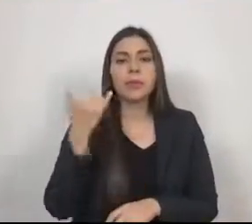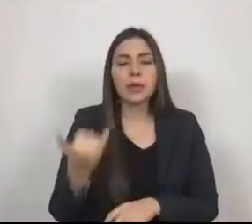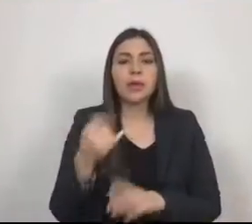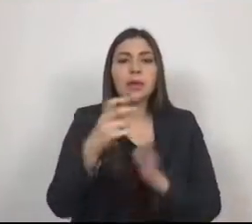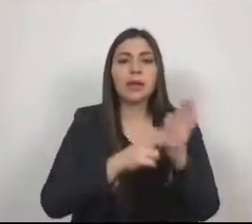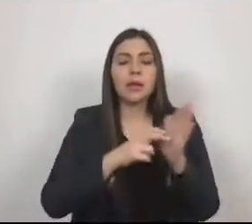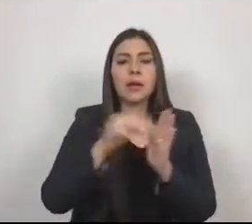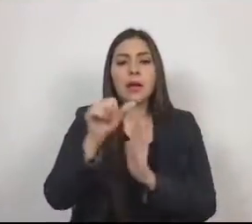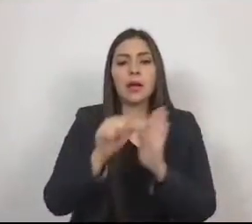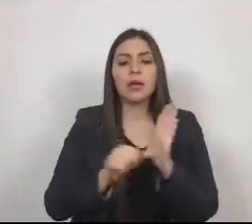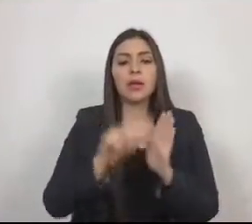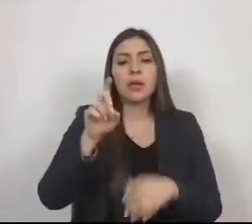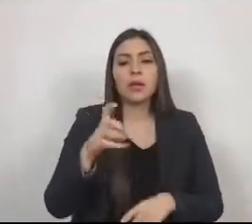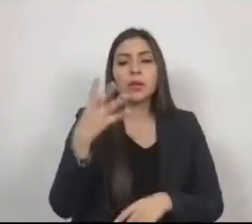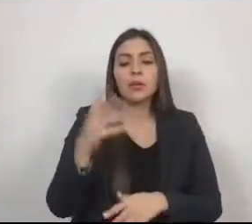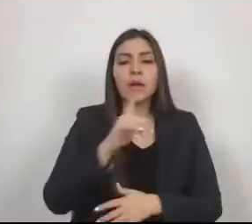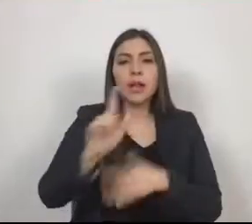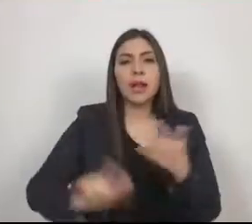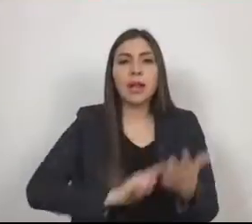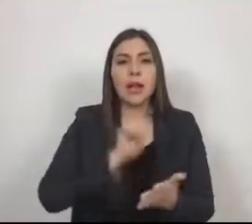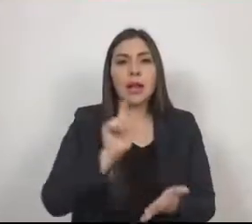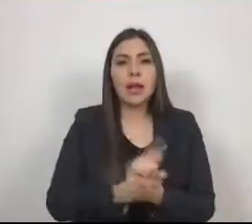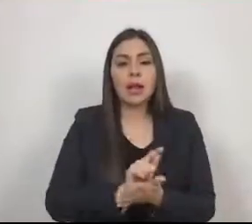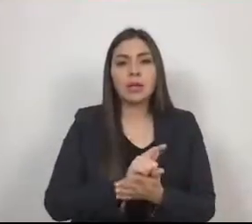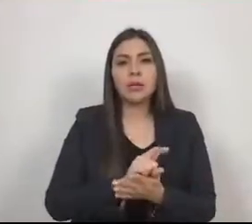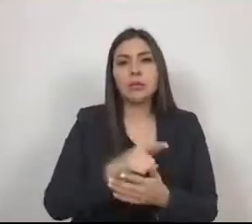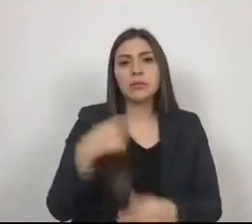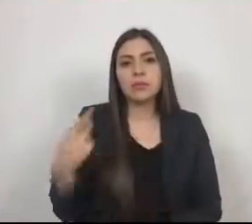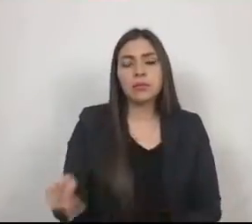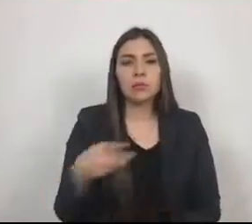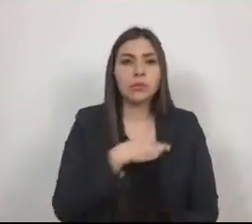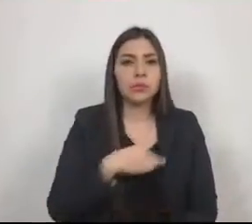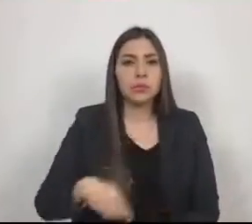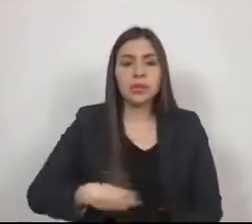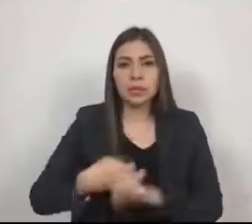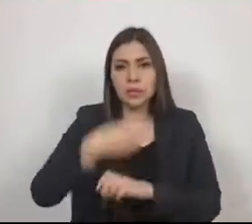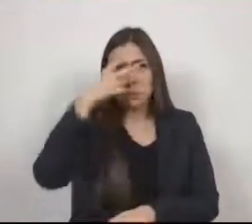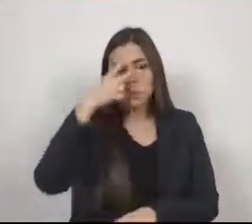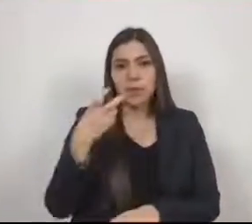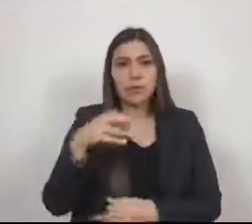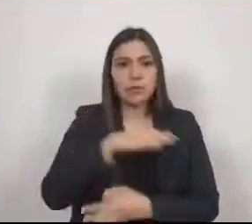artículo 34 de la Ley Orgánica Municipal del Estado de México. Es cuanto. Muchas gracias.